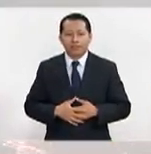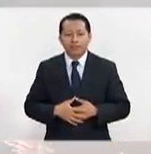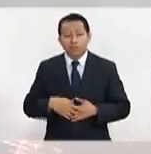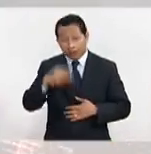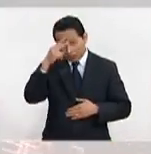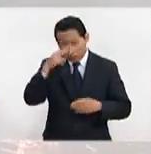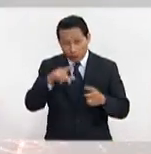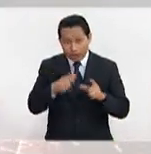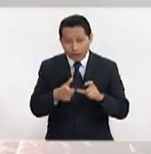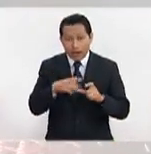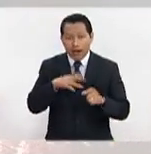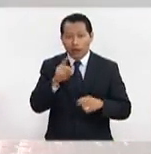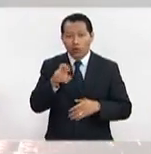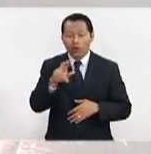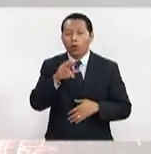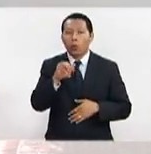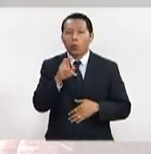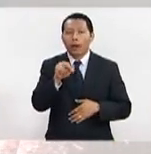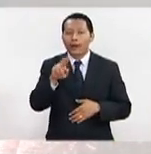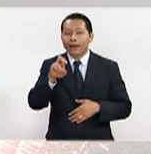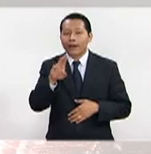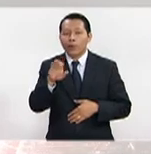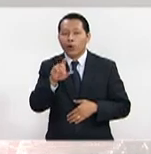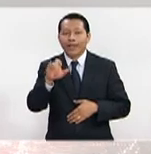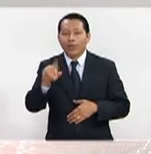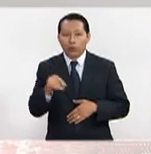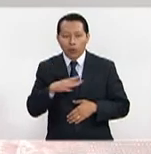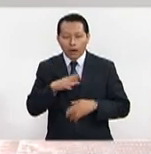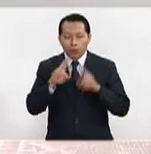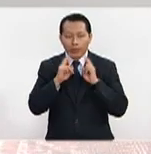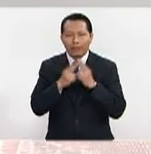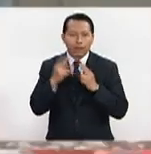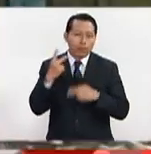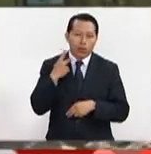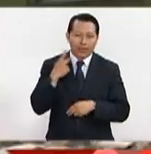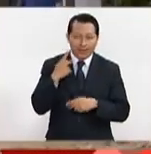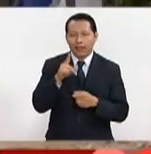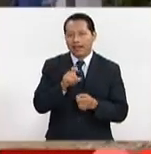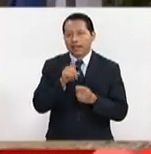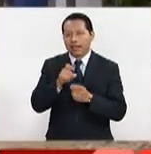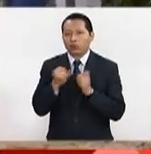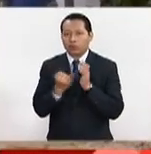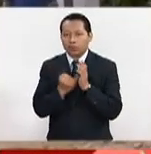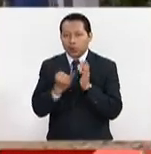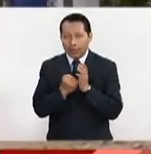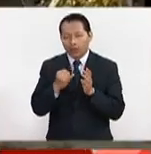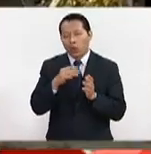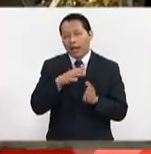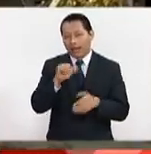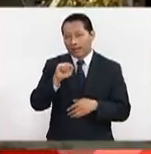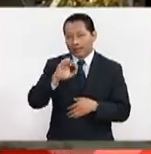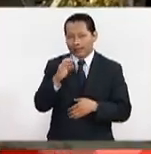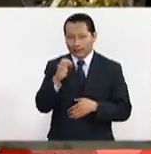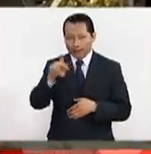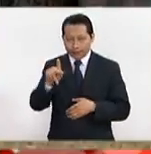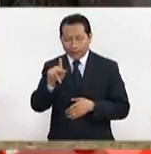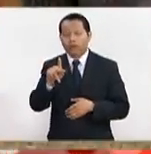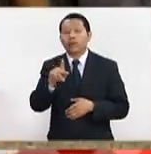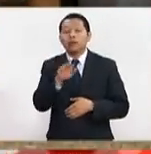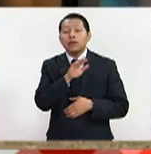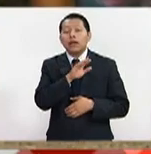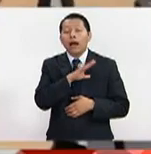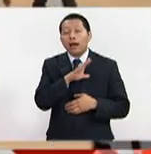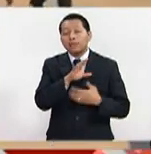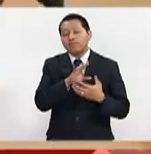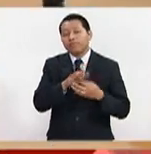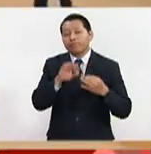En México al Día, el doctor Juan Rebolledo, titular de la Unidad de Política de Ingresos Tributarios de la Secretaría de Hacienda, nos habló de